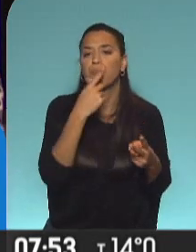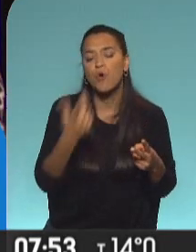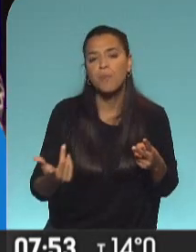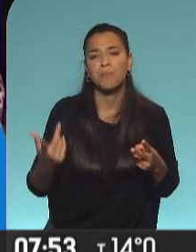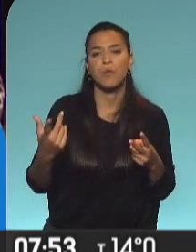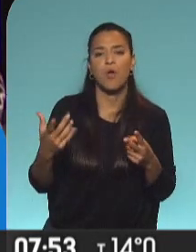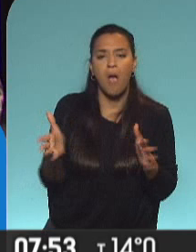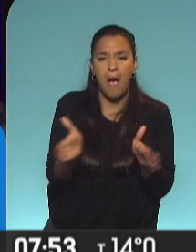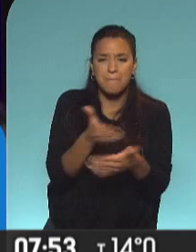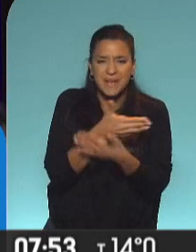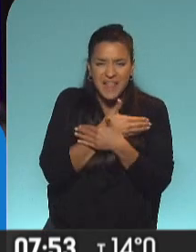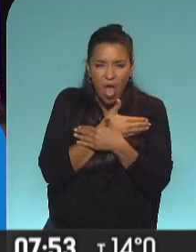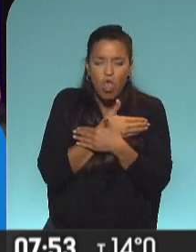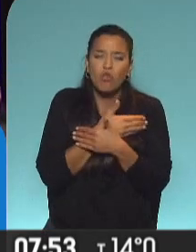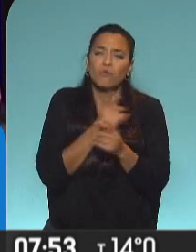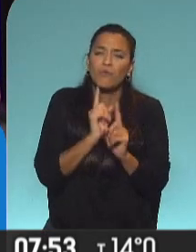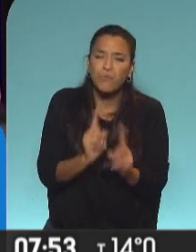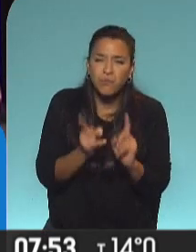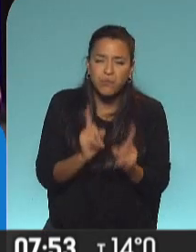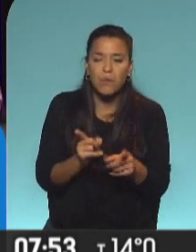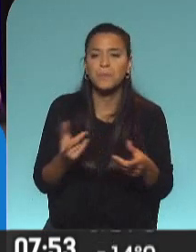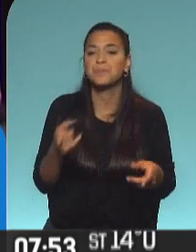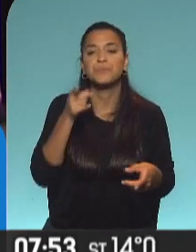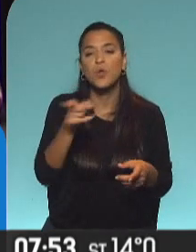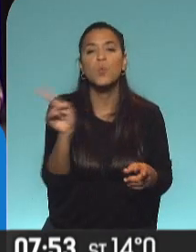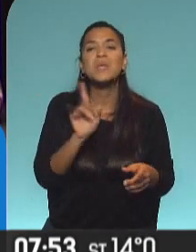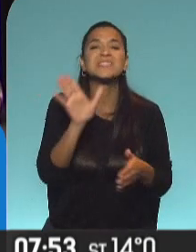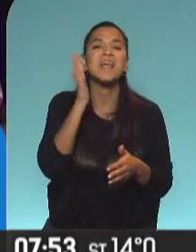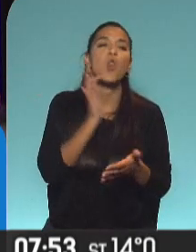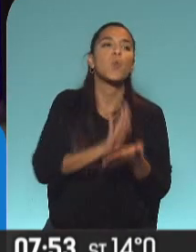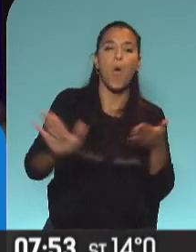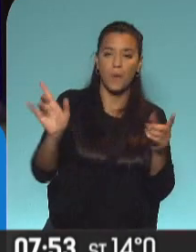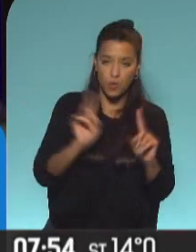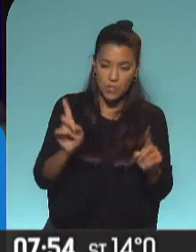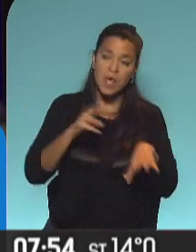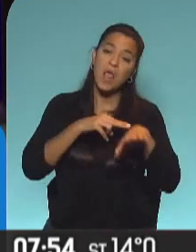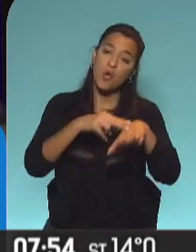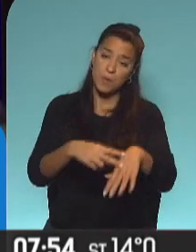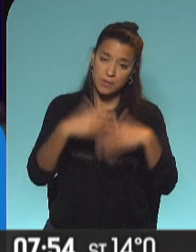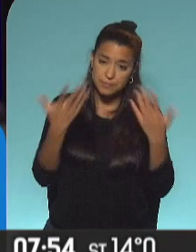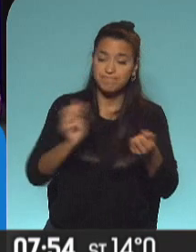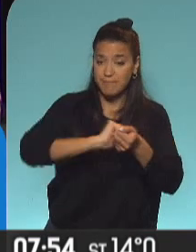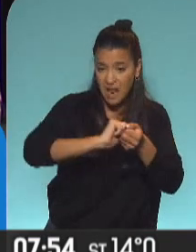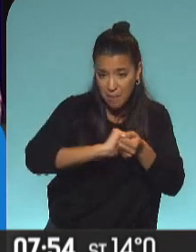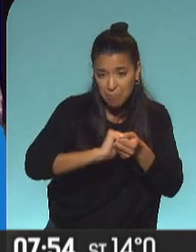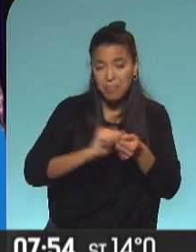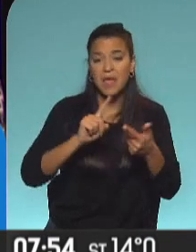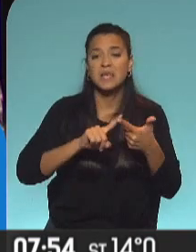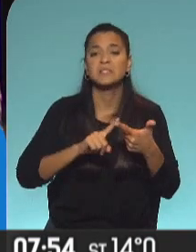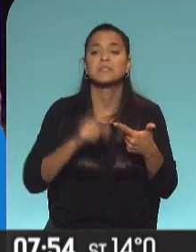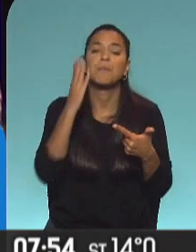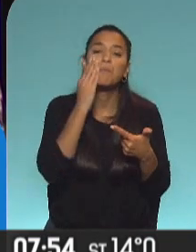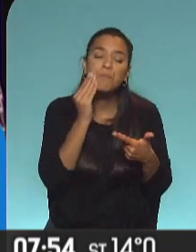ejemplo, tejidos muy apretados durante mucho tiempo. Es decir, no es algo nuevo. Les recomendamos entonces higiene, usar